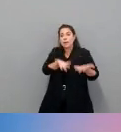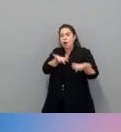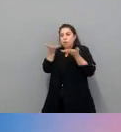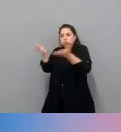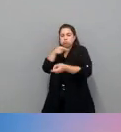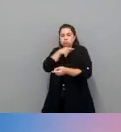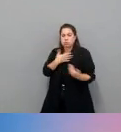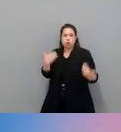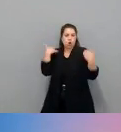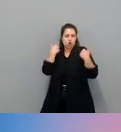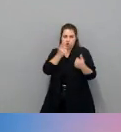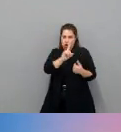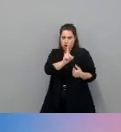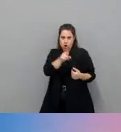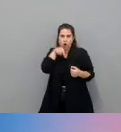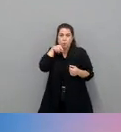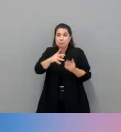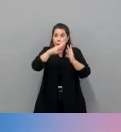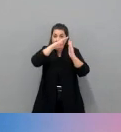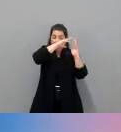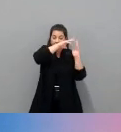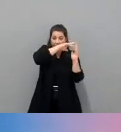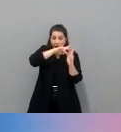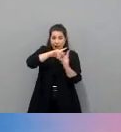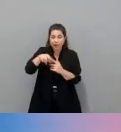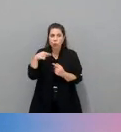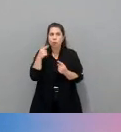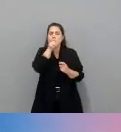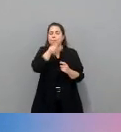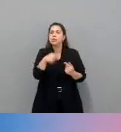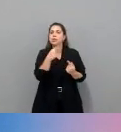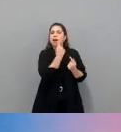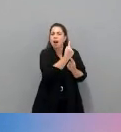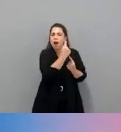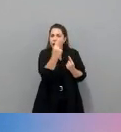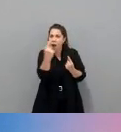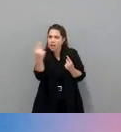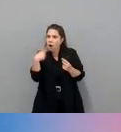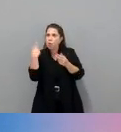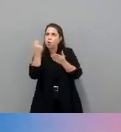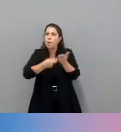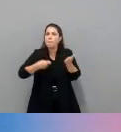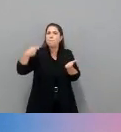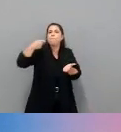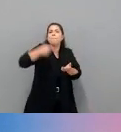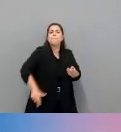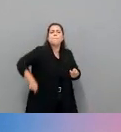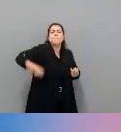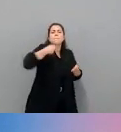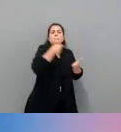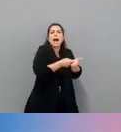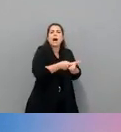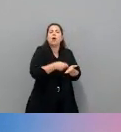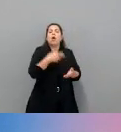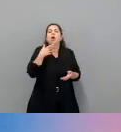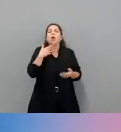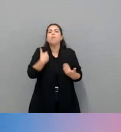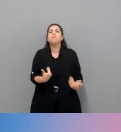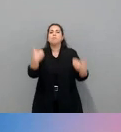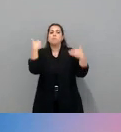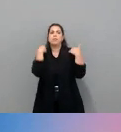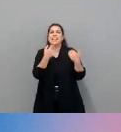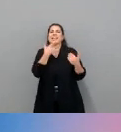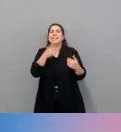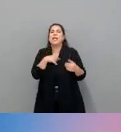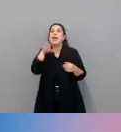No, ese cálculo de lo que cada persona va a pagar, eso lo decide en la comunidad autónoma